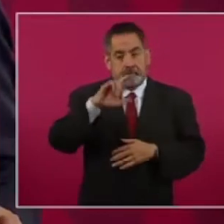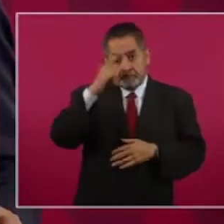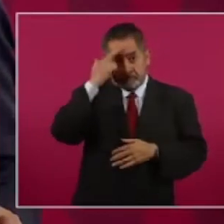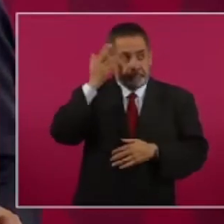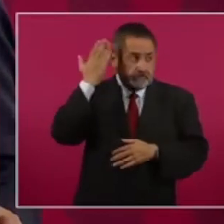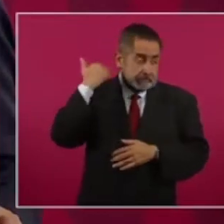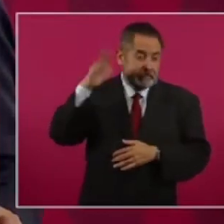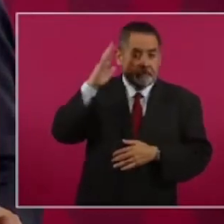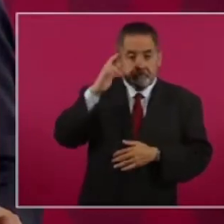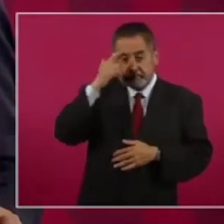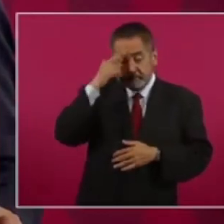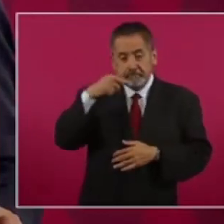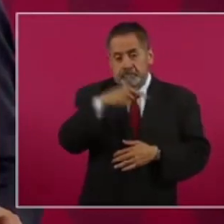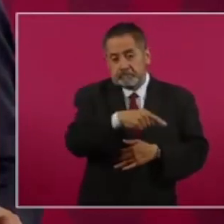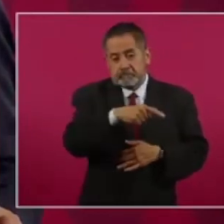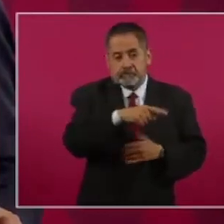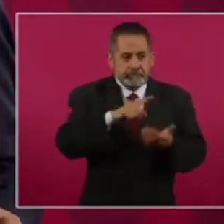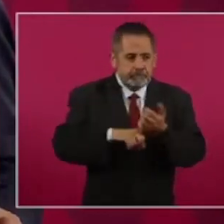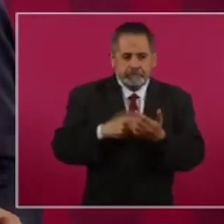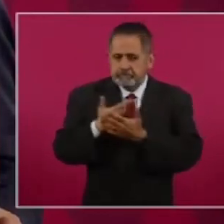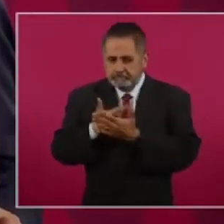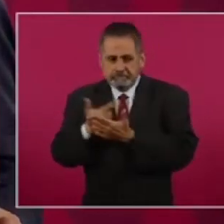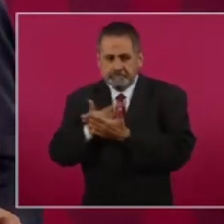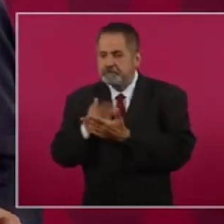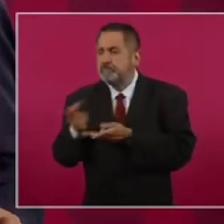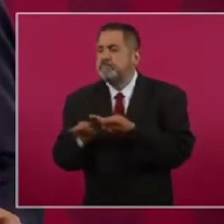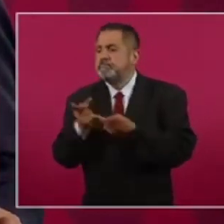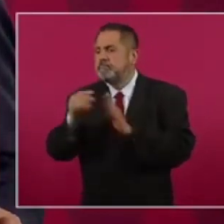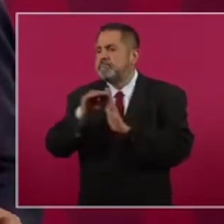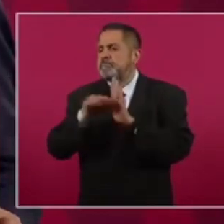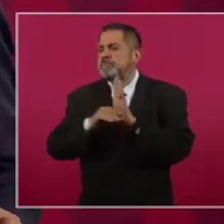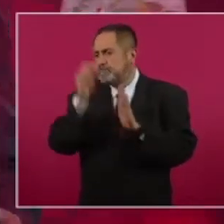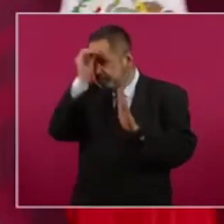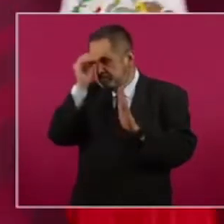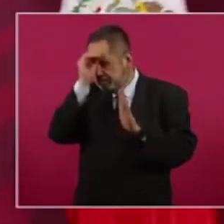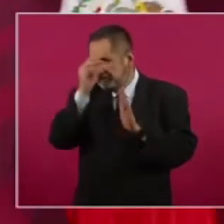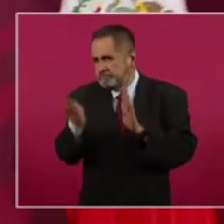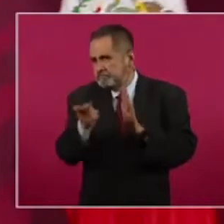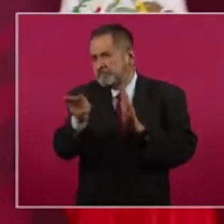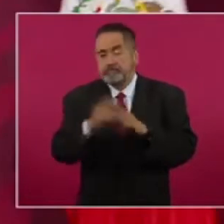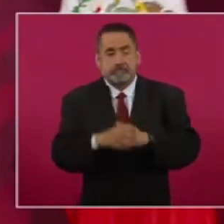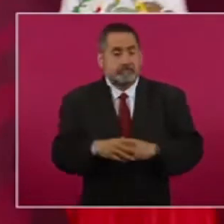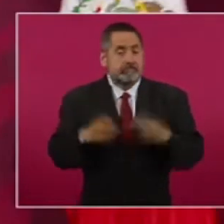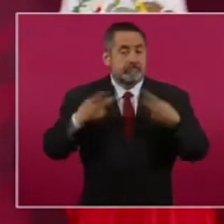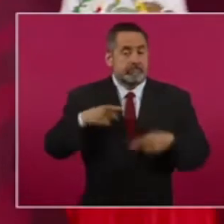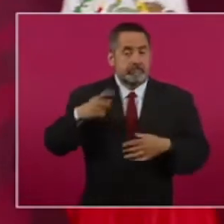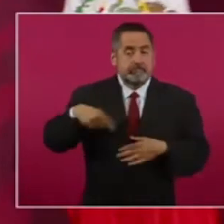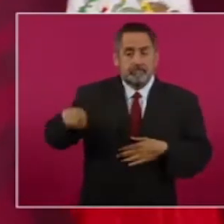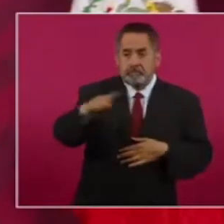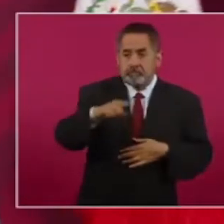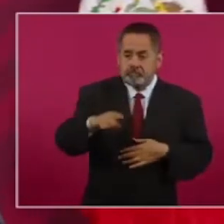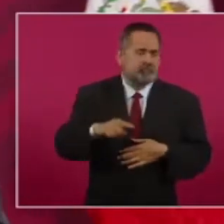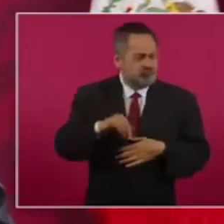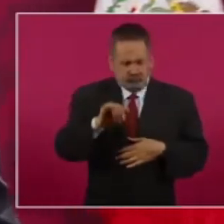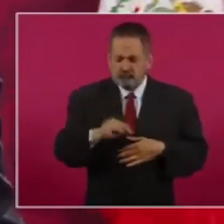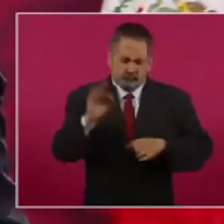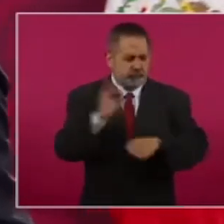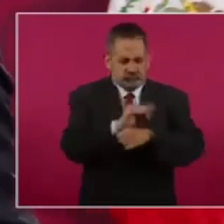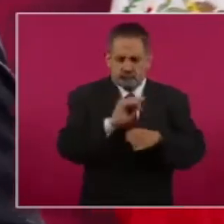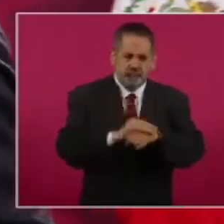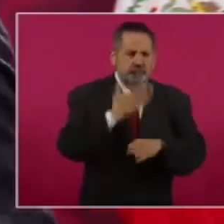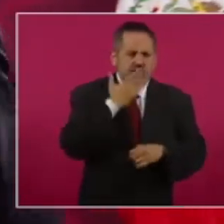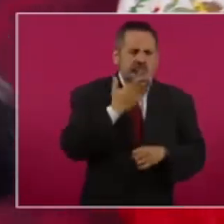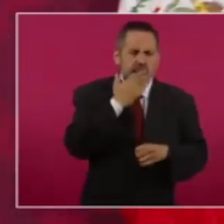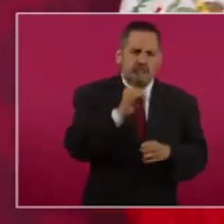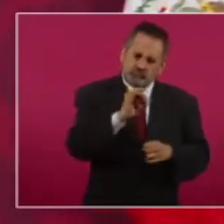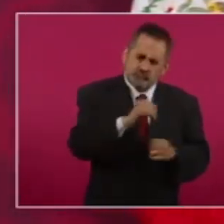recuerdo que hacíamos encuestas y la gente estaba a favor